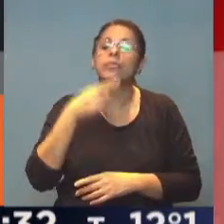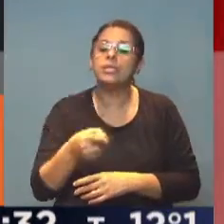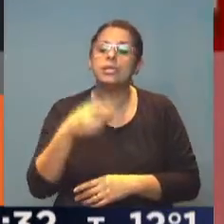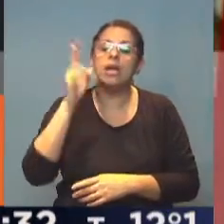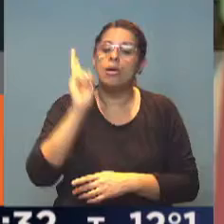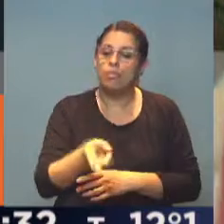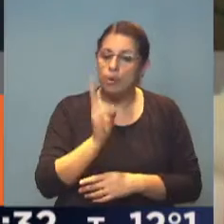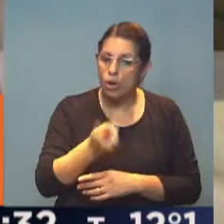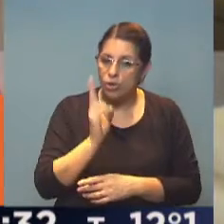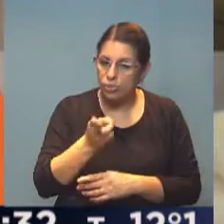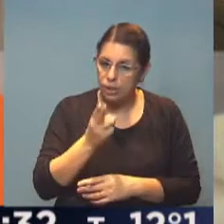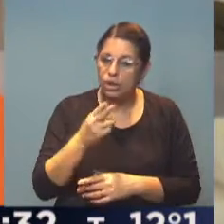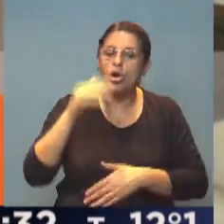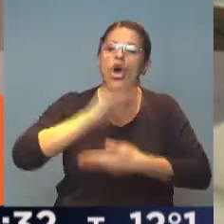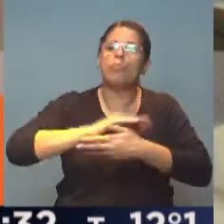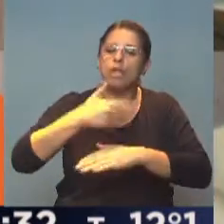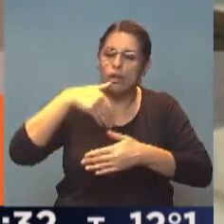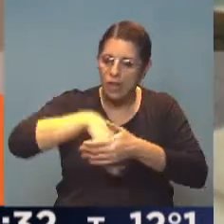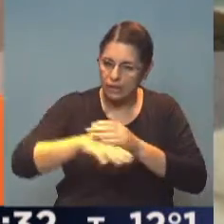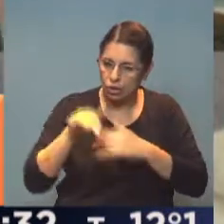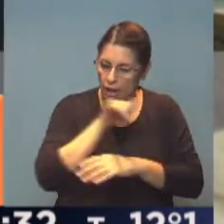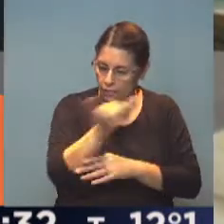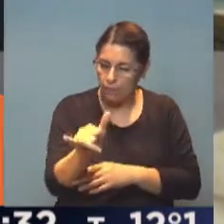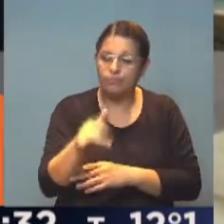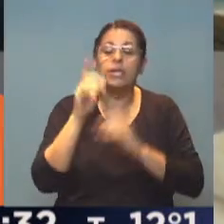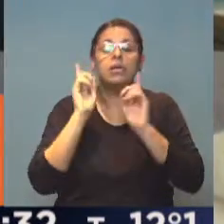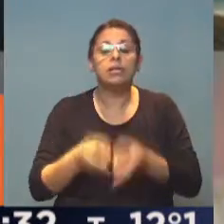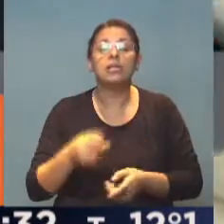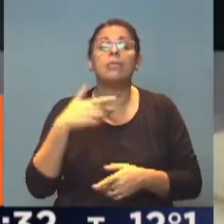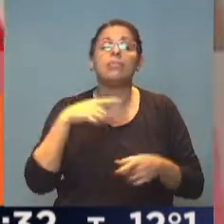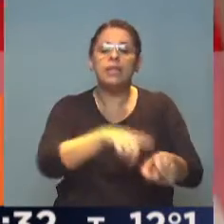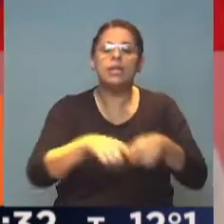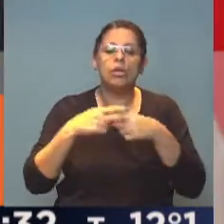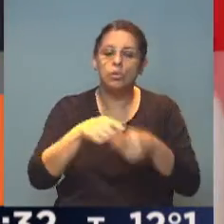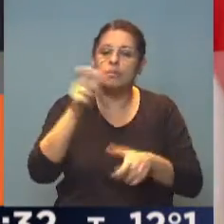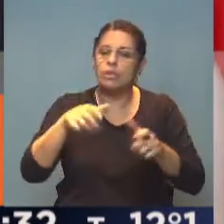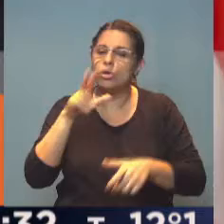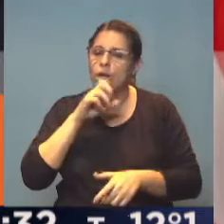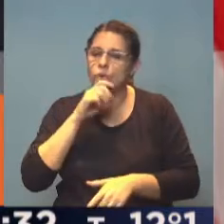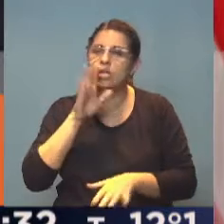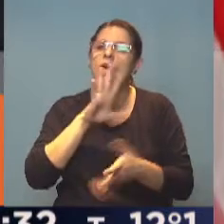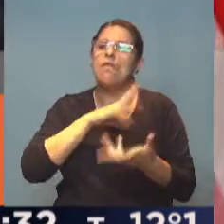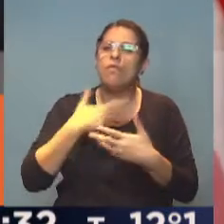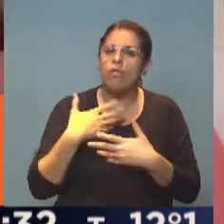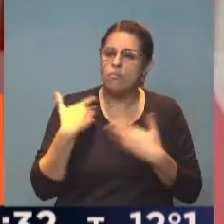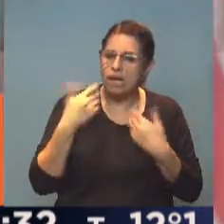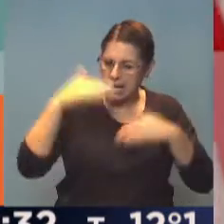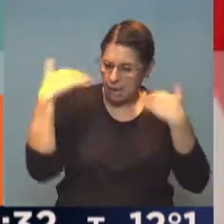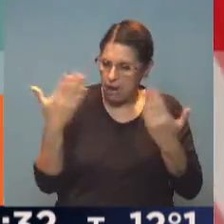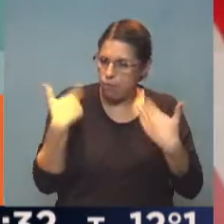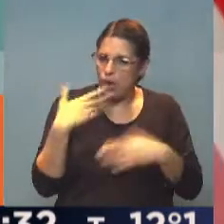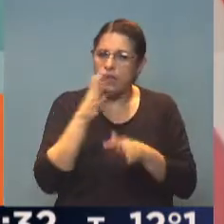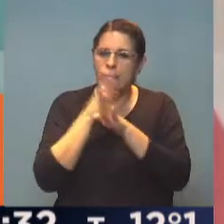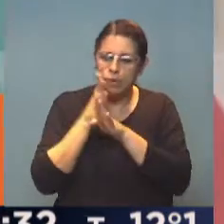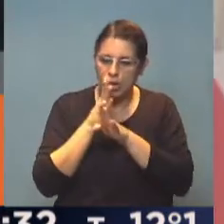uso en viajes procedentes de Medio Oriente. Según la nota, el mandatario también discutió con los rusos las capacidades de espionaje de un aliado clave de